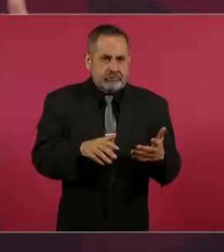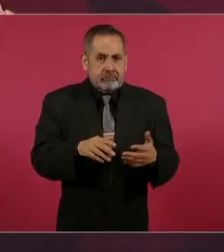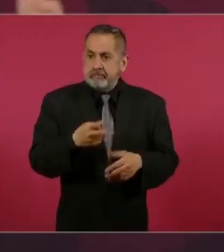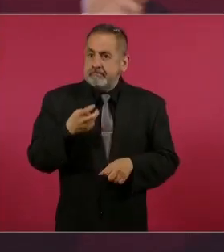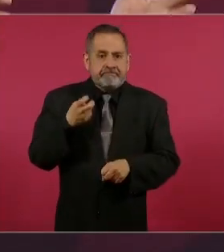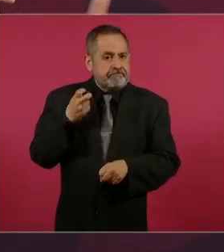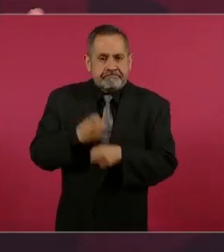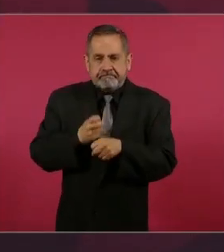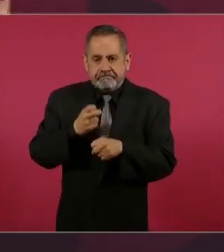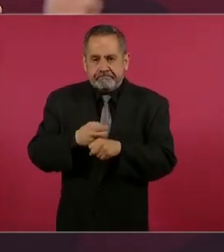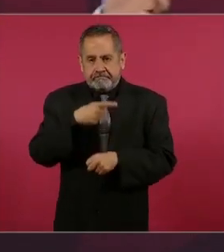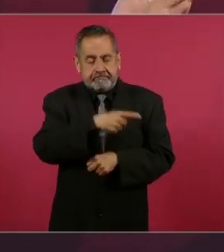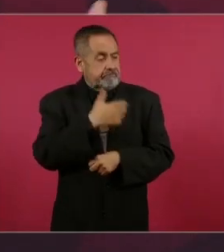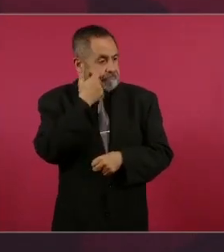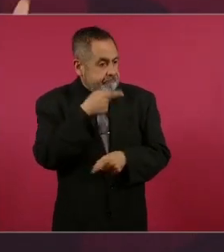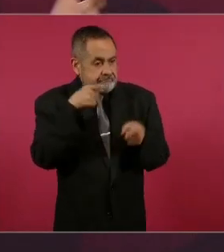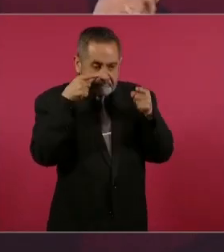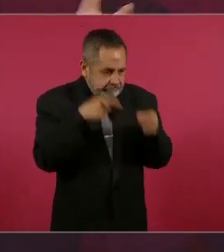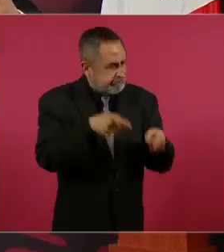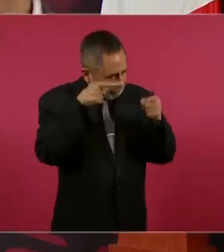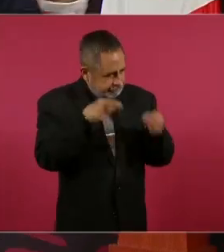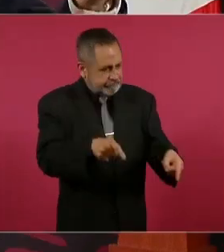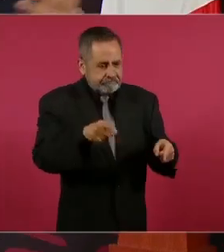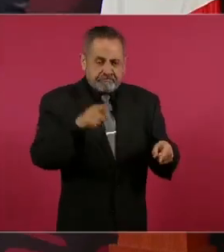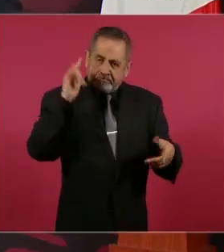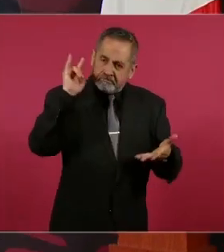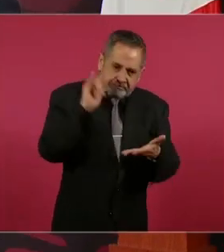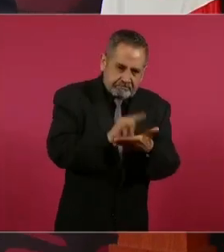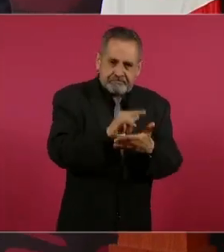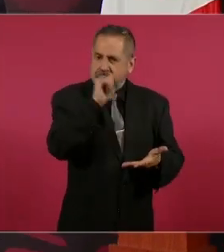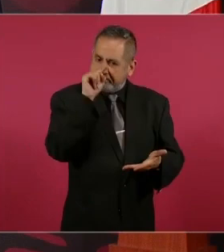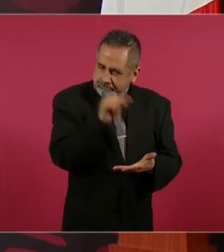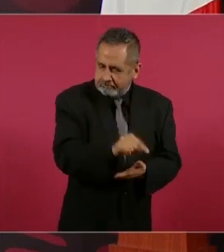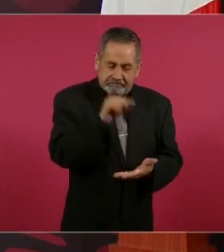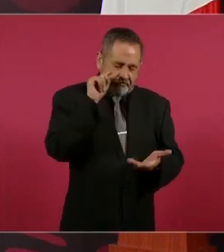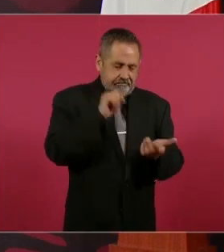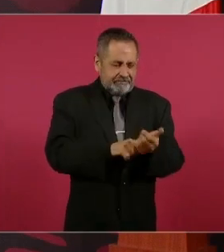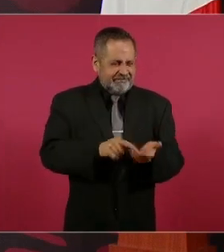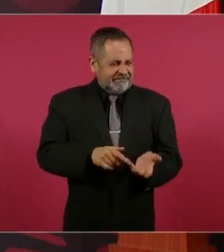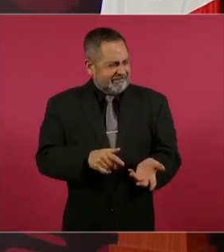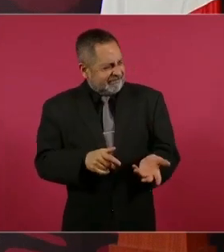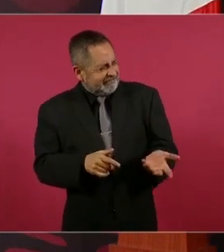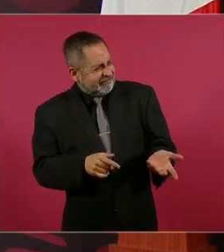en hacer el aeropuerto en el lago de Texcoco?